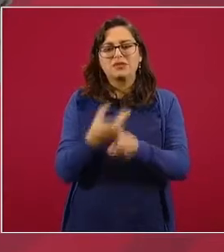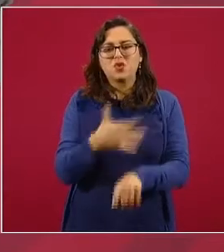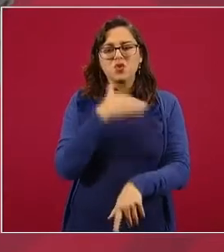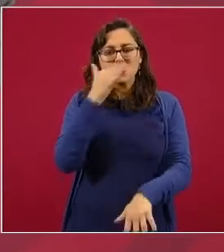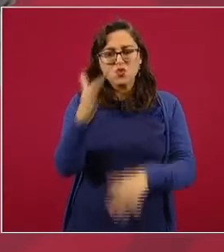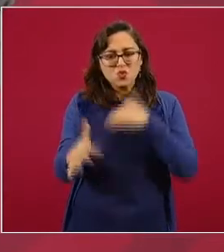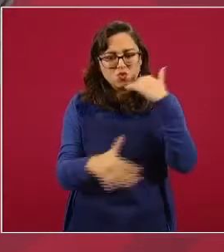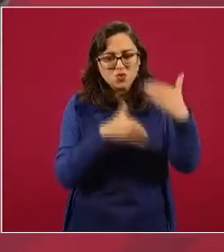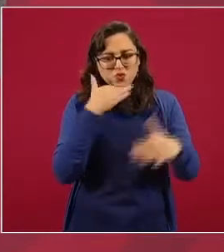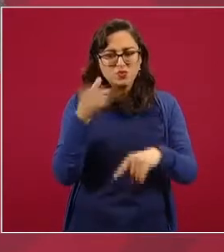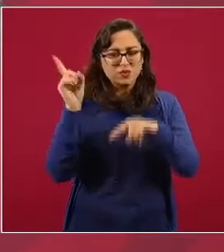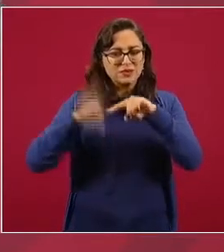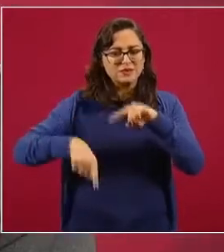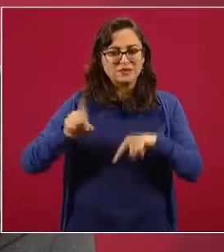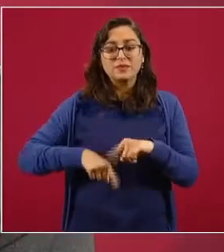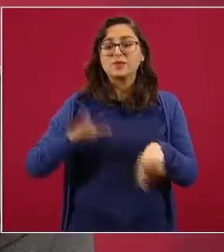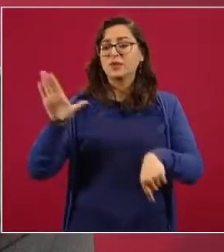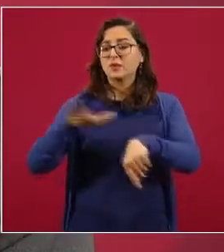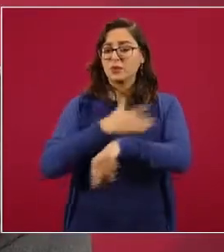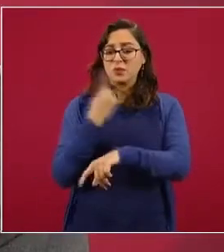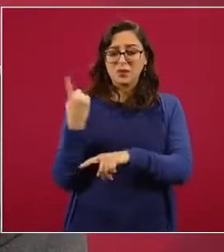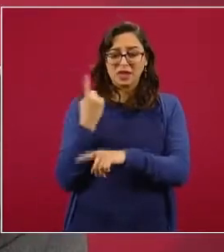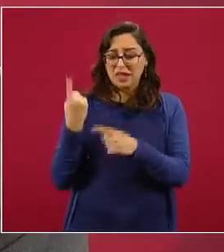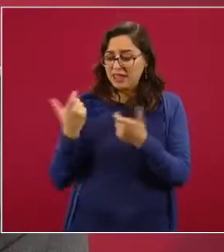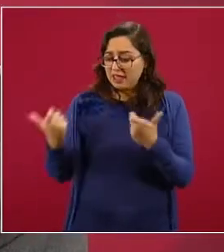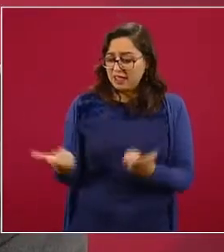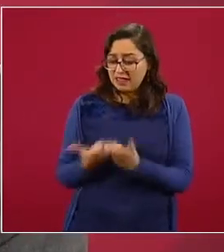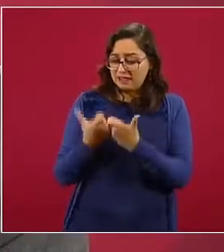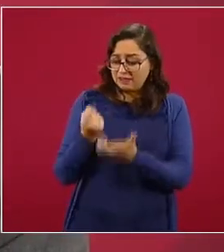Estos fideicomisos estaban